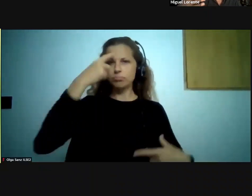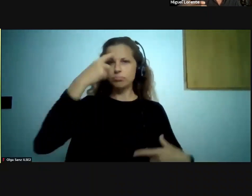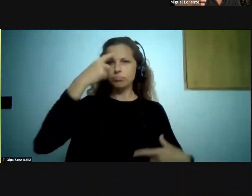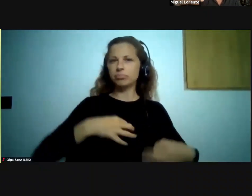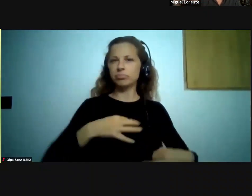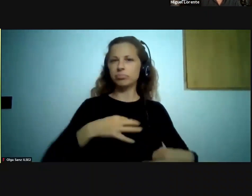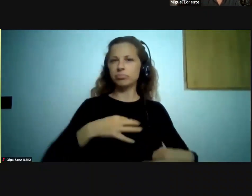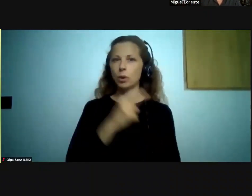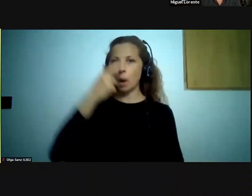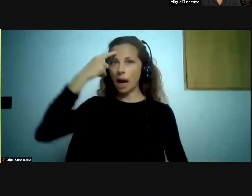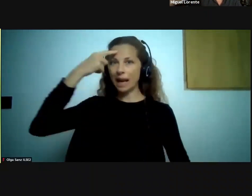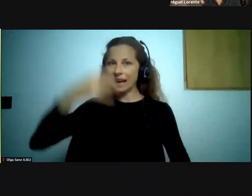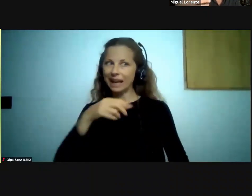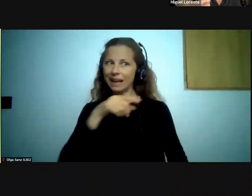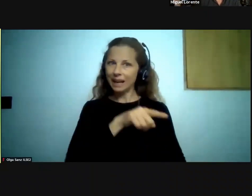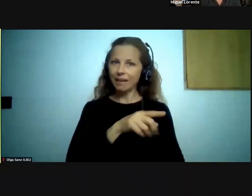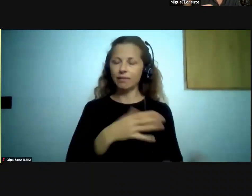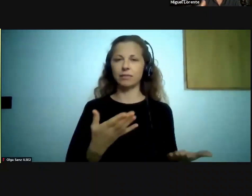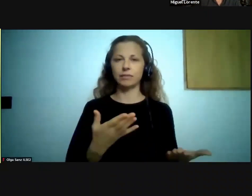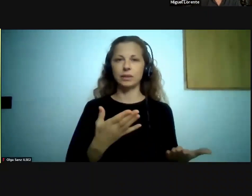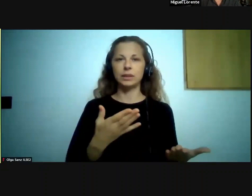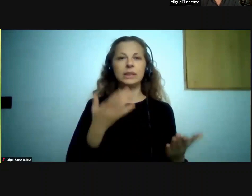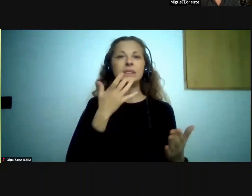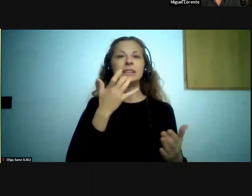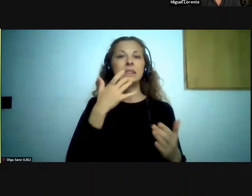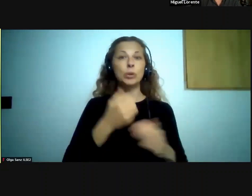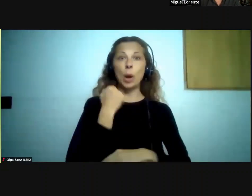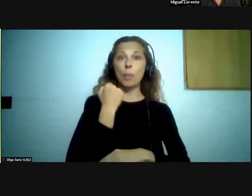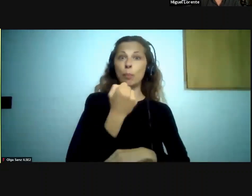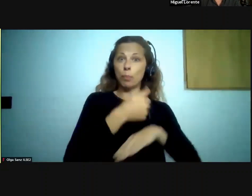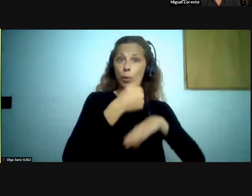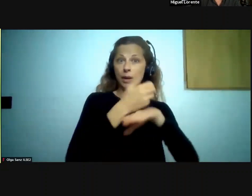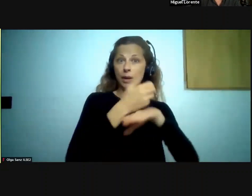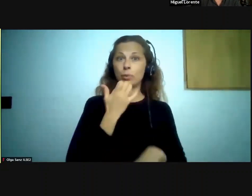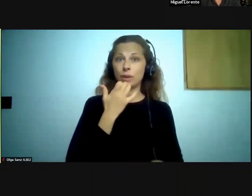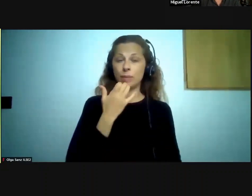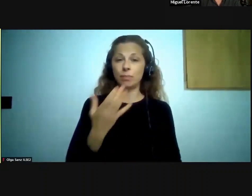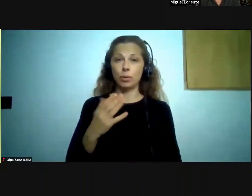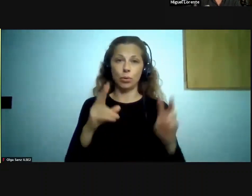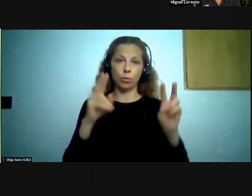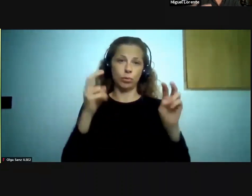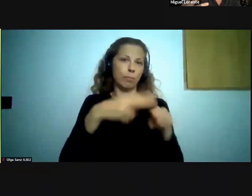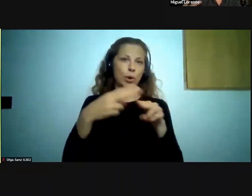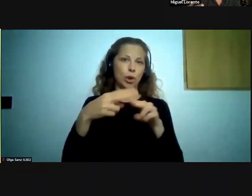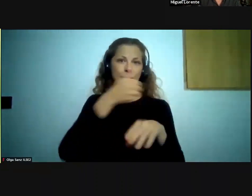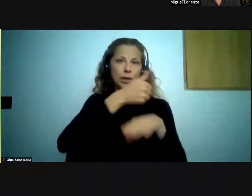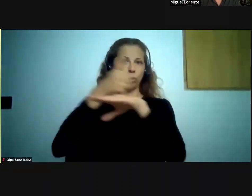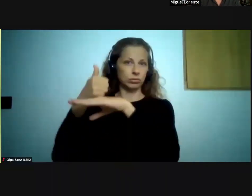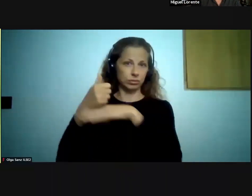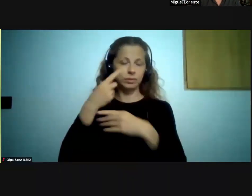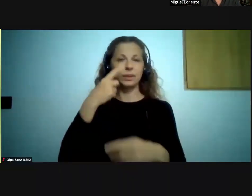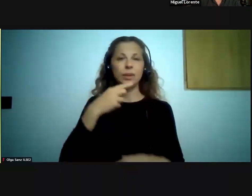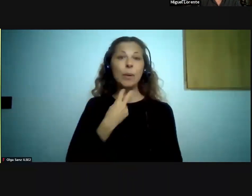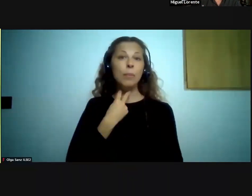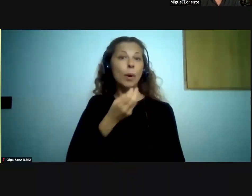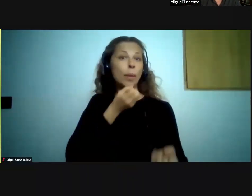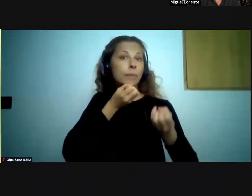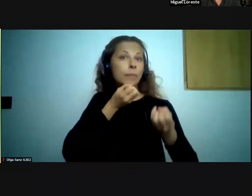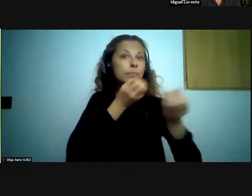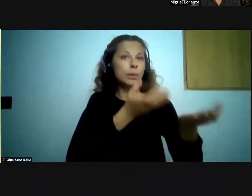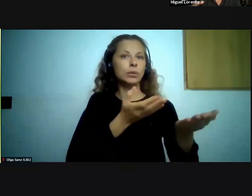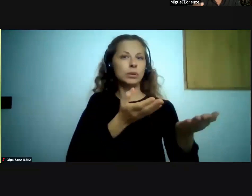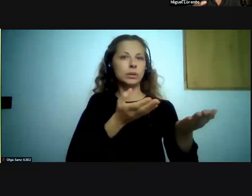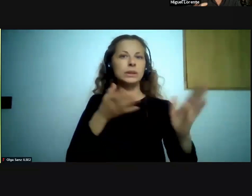de credibilidad, que además si se hace desde posición de poder, como ocurre ahora con determinados políticos en las instituciones, pues refuerza